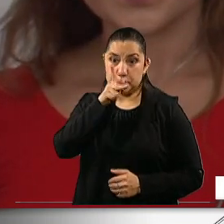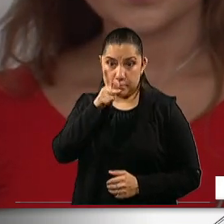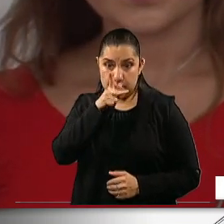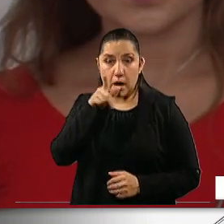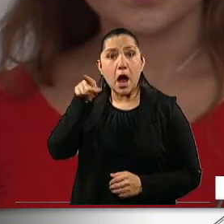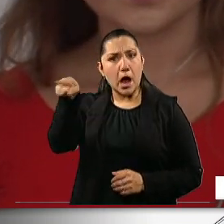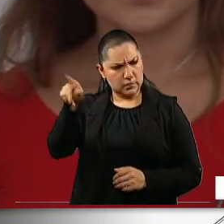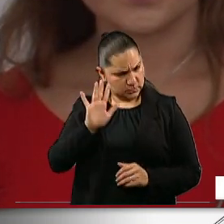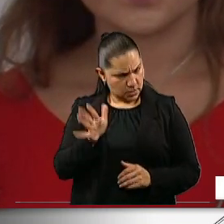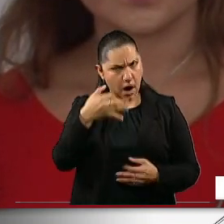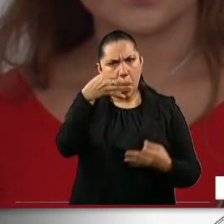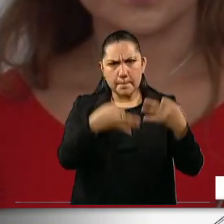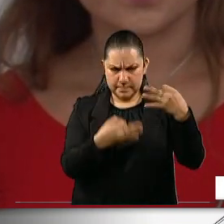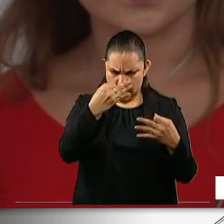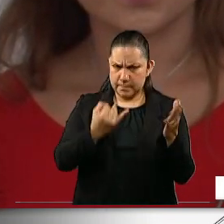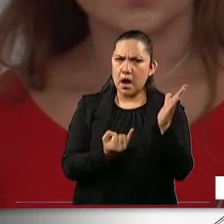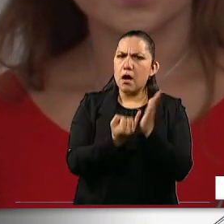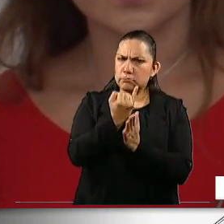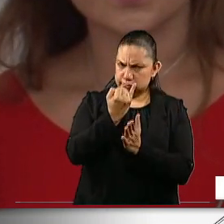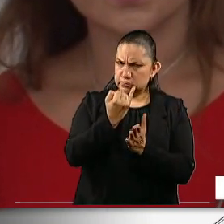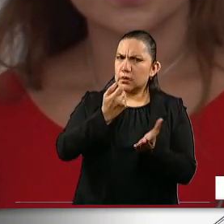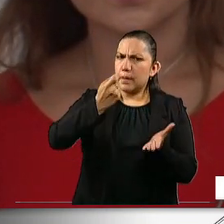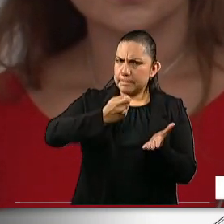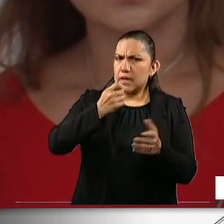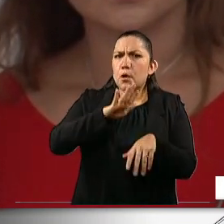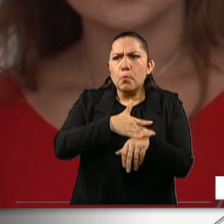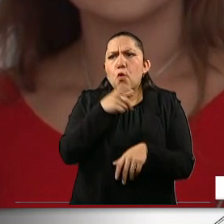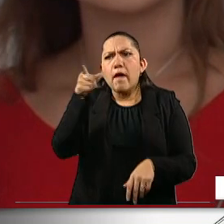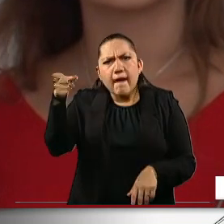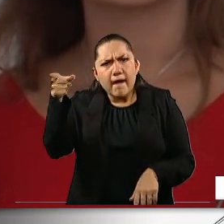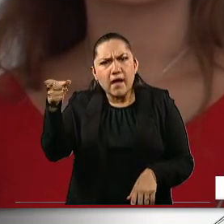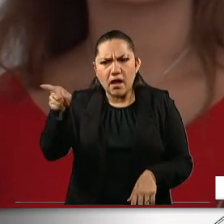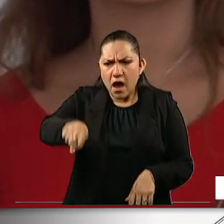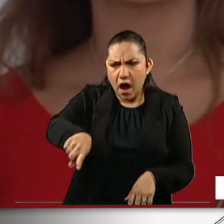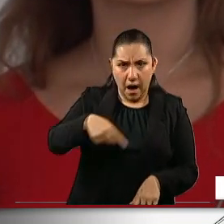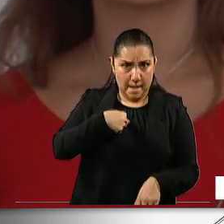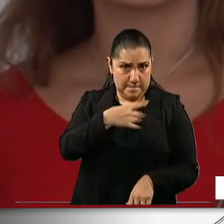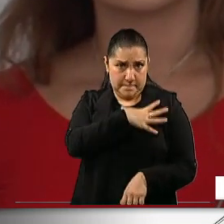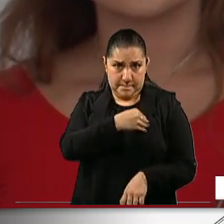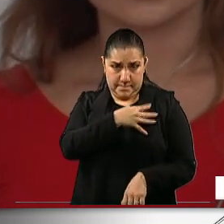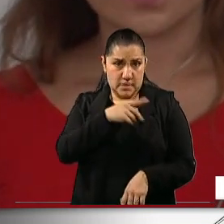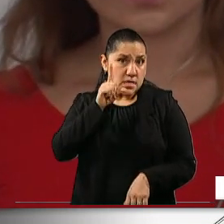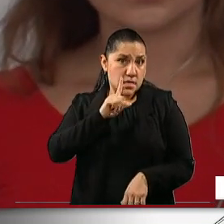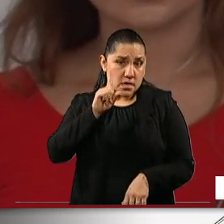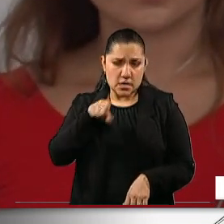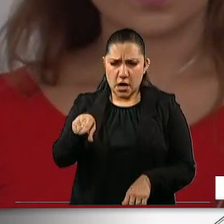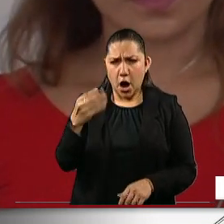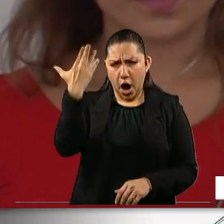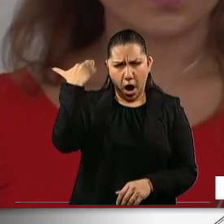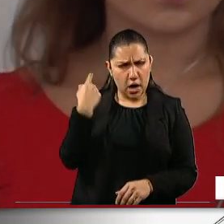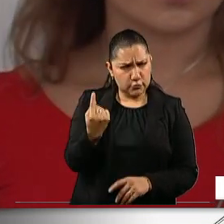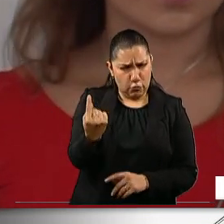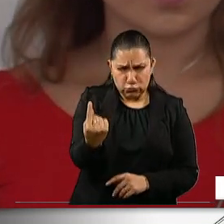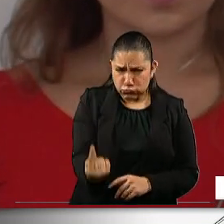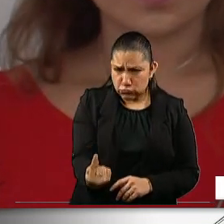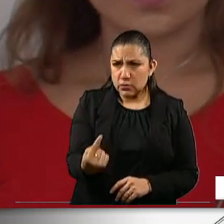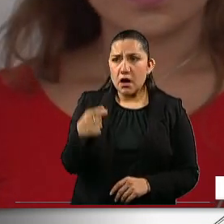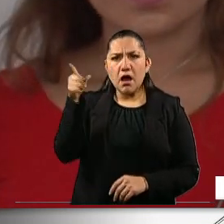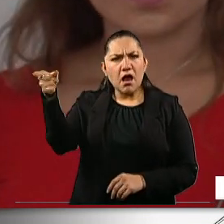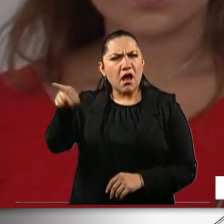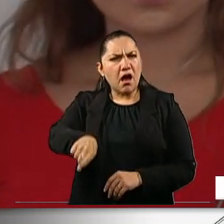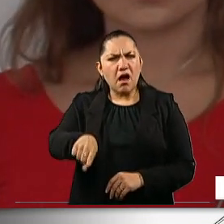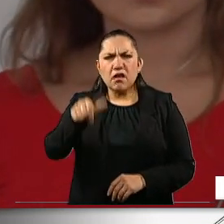él ejerce de alguna manera violencia hacia mi hija ya que desde que era muy pequeña siempre la ha estado